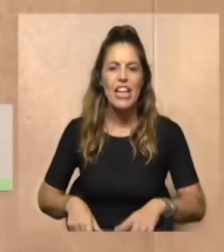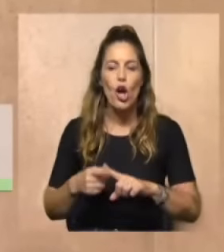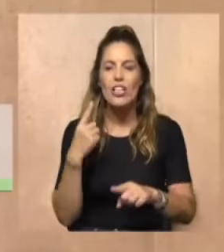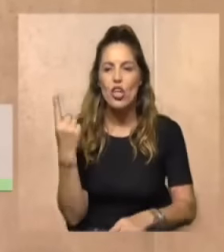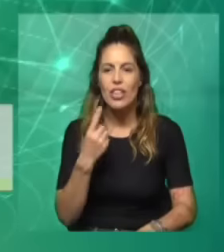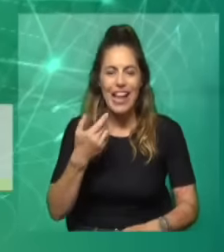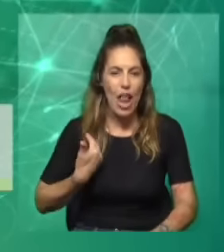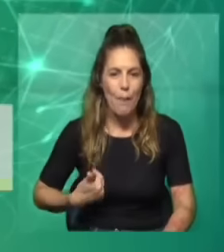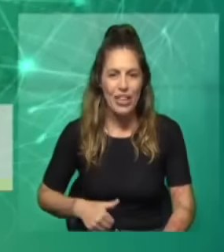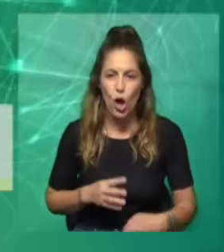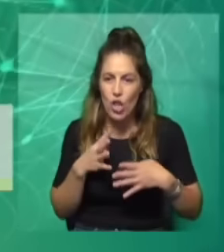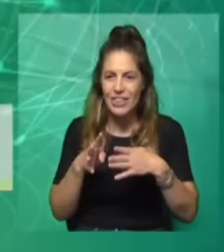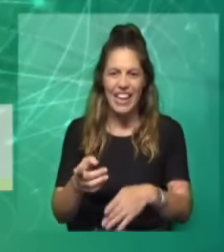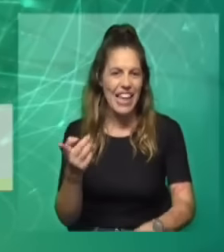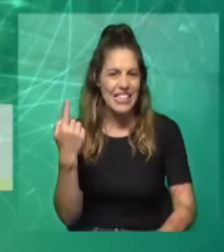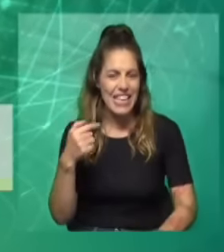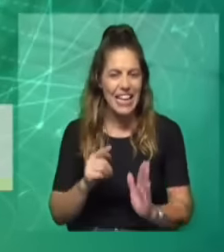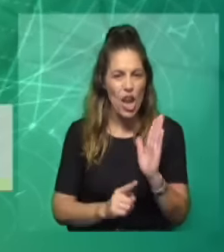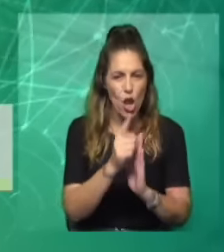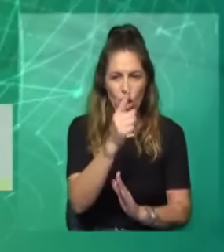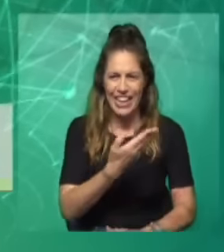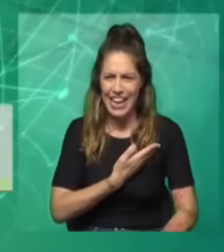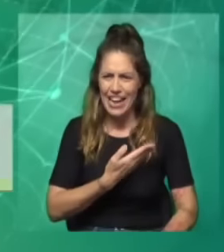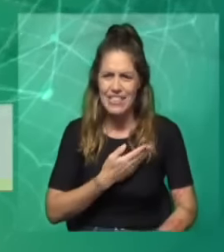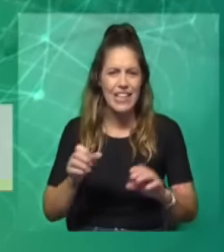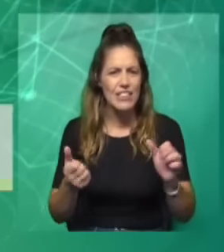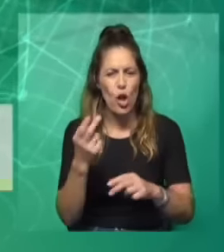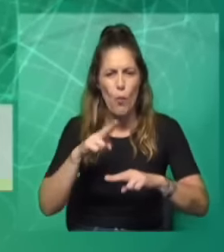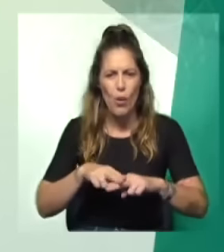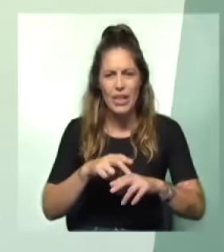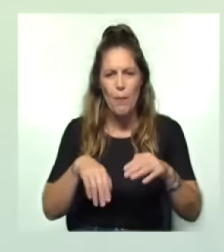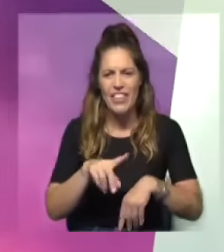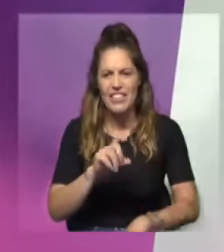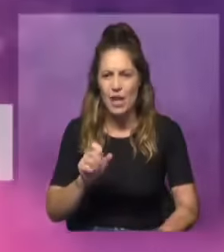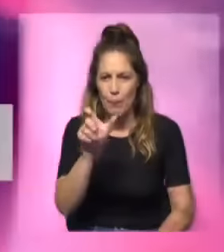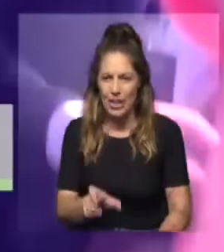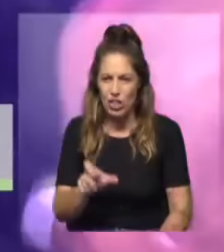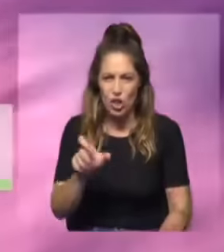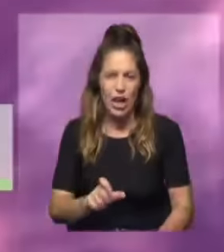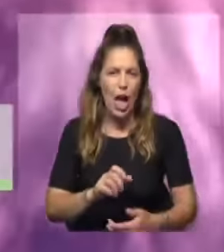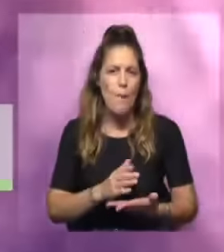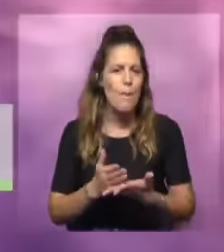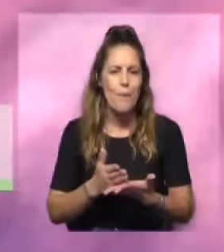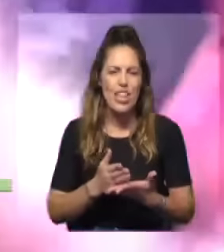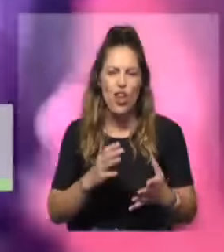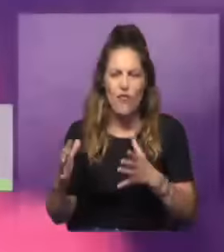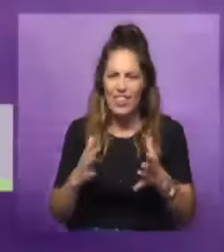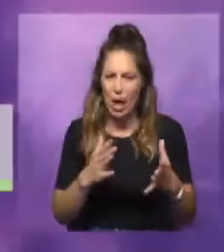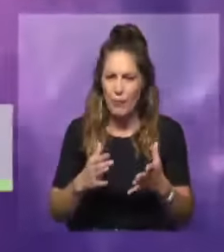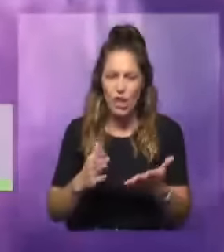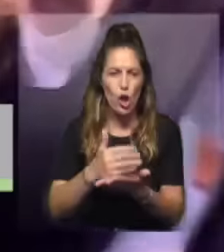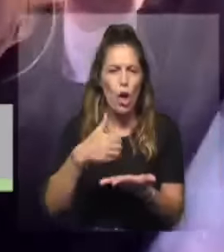exteriores lamentó los ataques de ayer en el norte de gaza que provoc la muerte de más de 100 personas en medio del enfrentamiento con las provincias